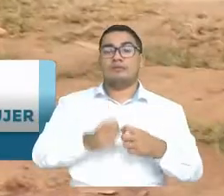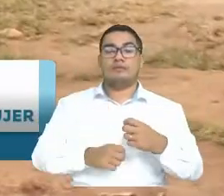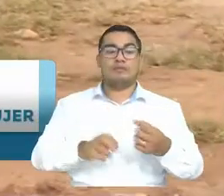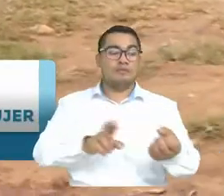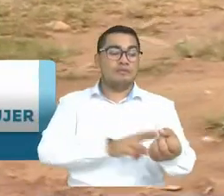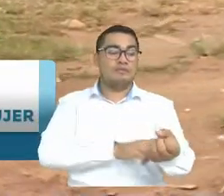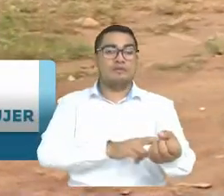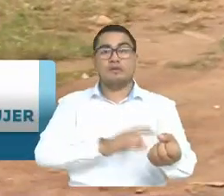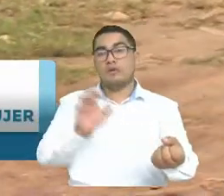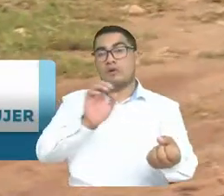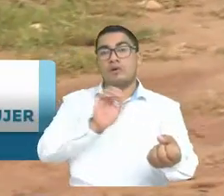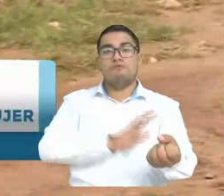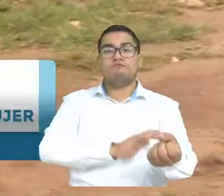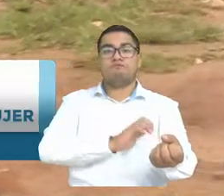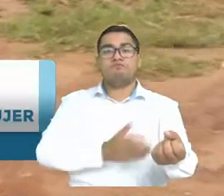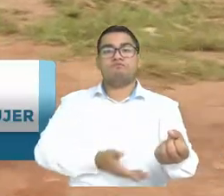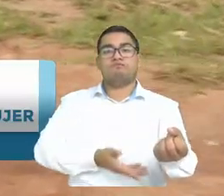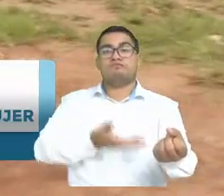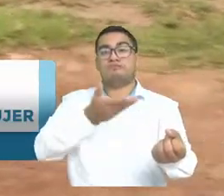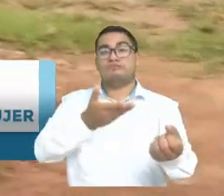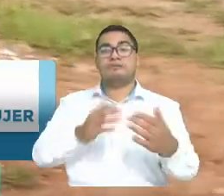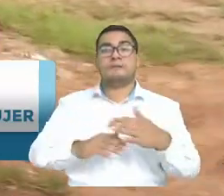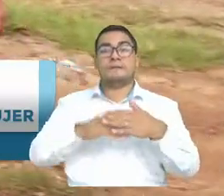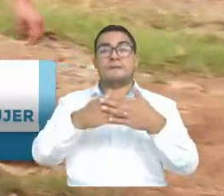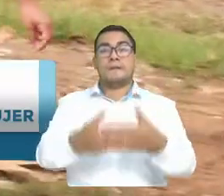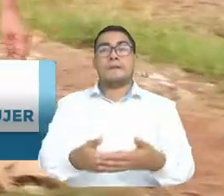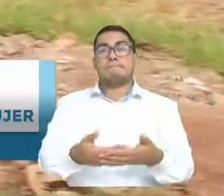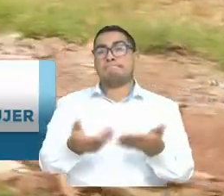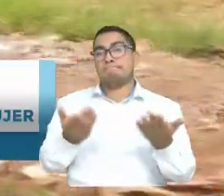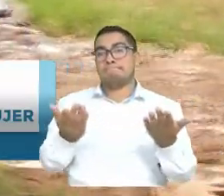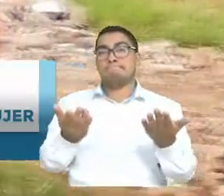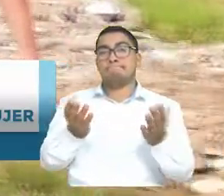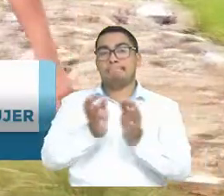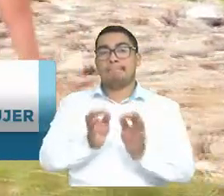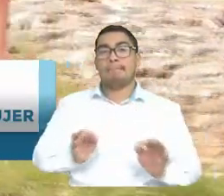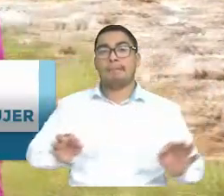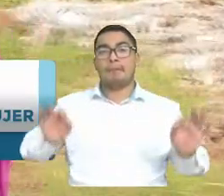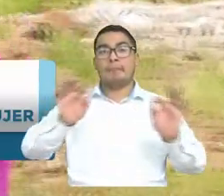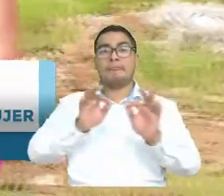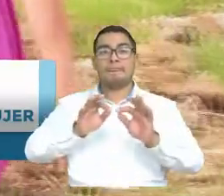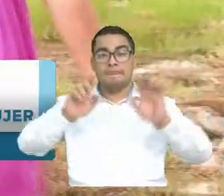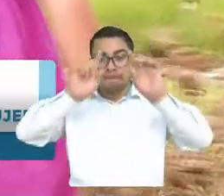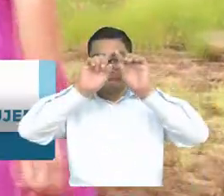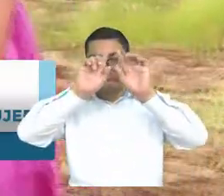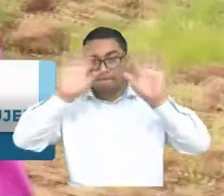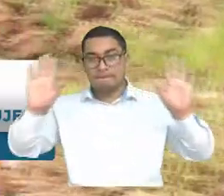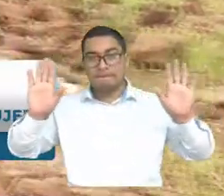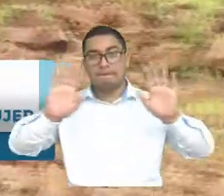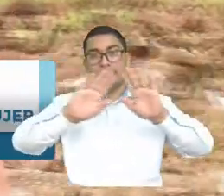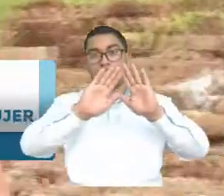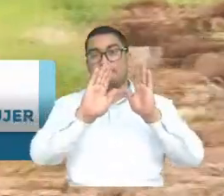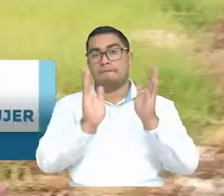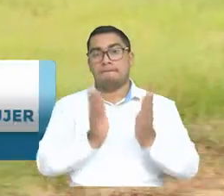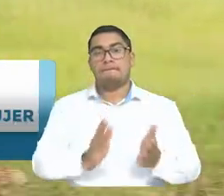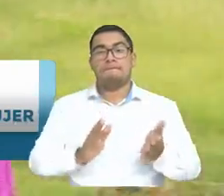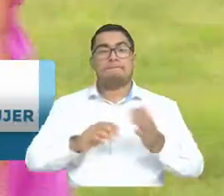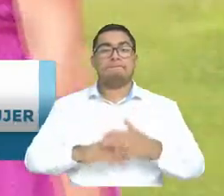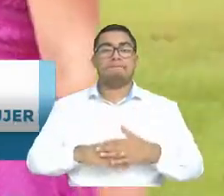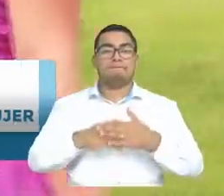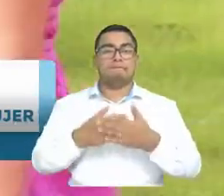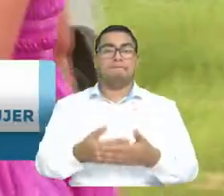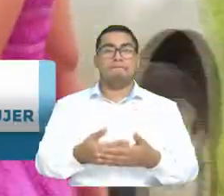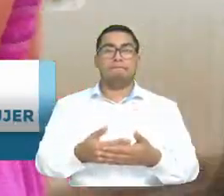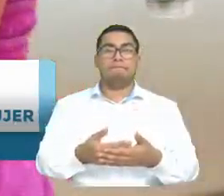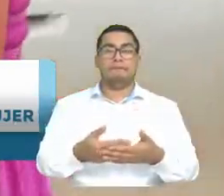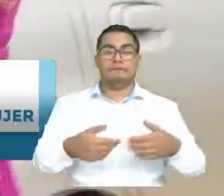o hipertensión arterial durante el embarazo. Entonces, por eso hay que dejar claro a la mujer embarazada, tanto que tuvo su parto